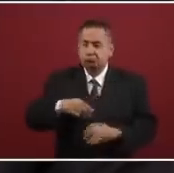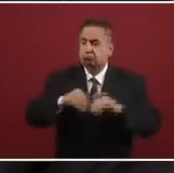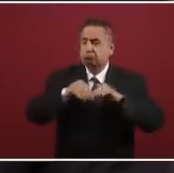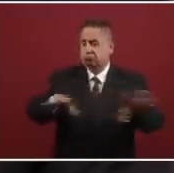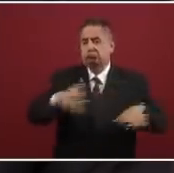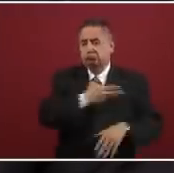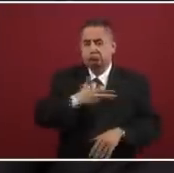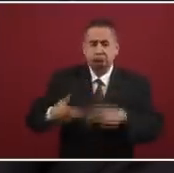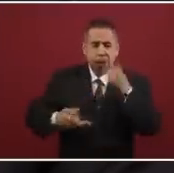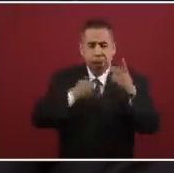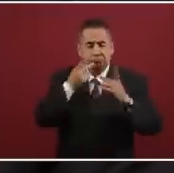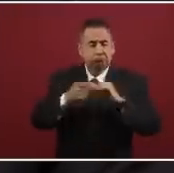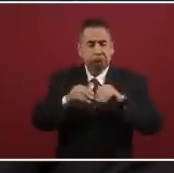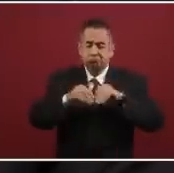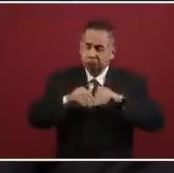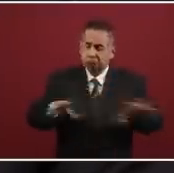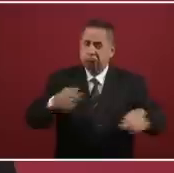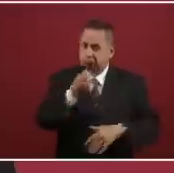cadena nacional,